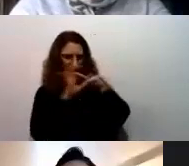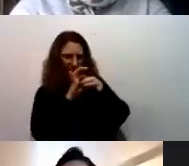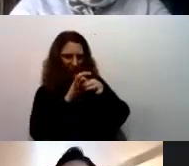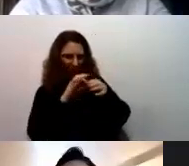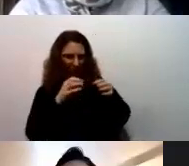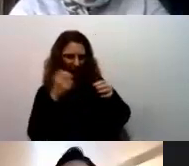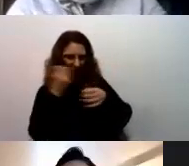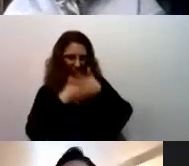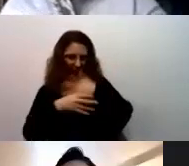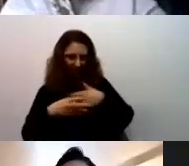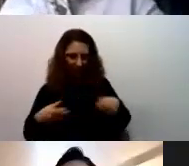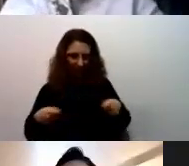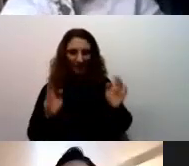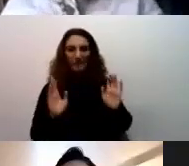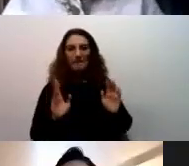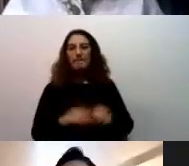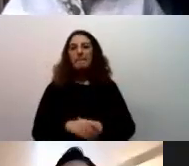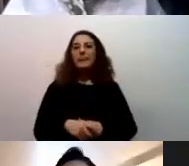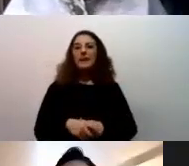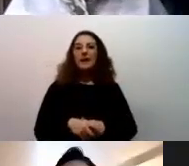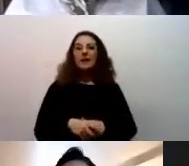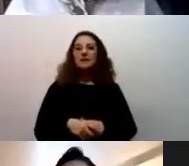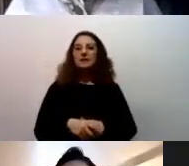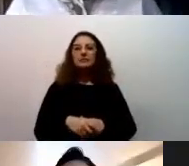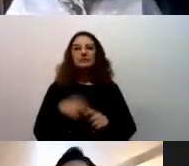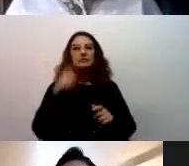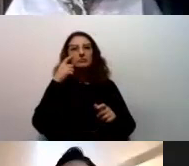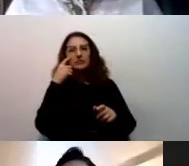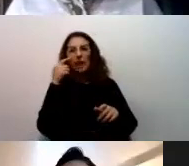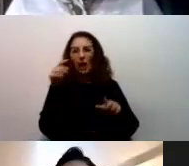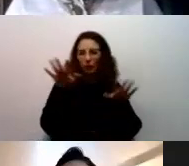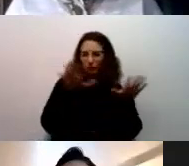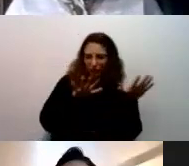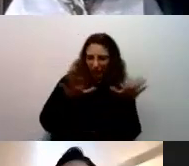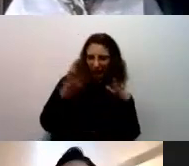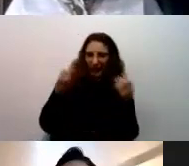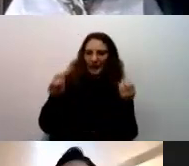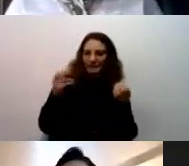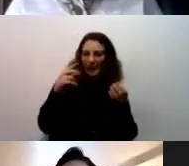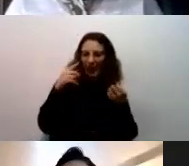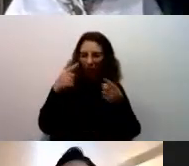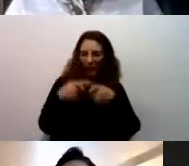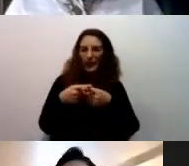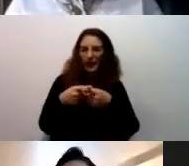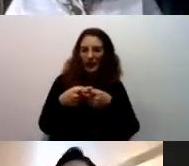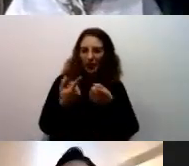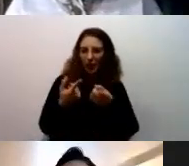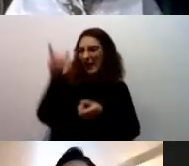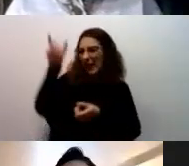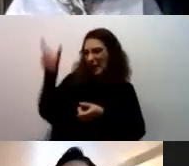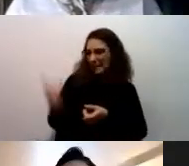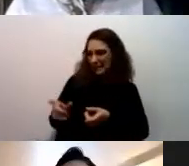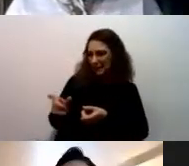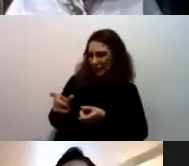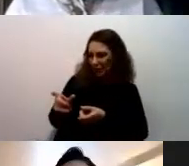tienen la señalización. La orientatividad tiene por objeto ubicar a los individuos en un